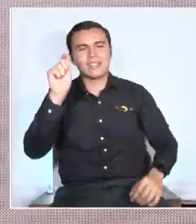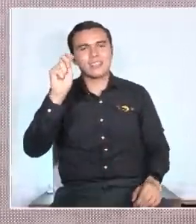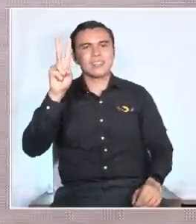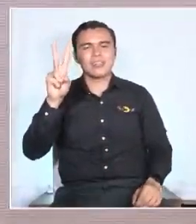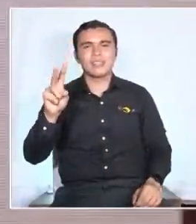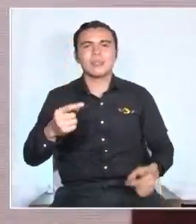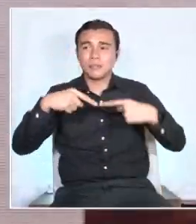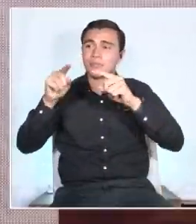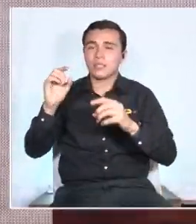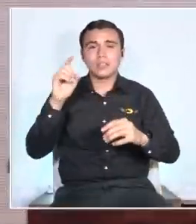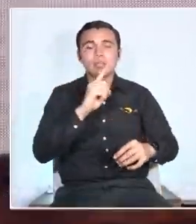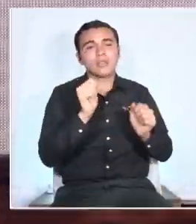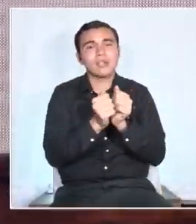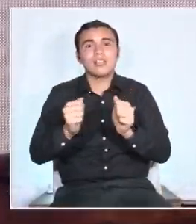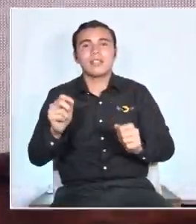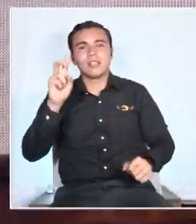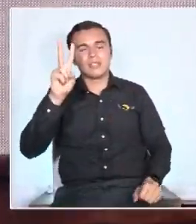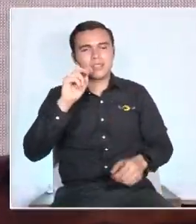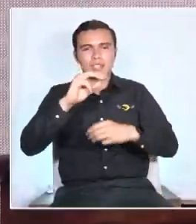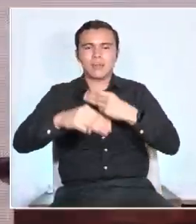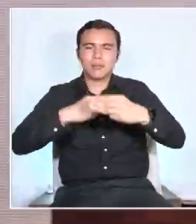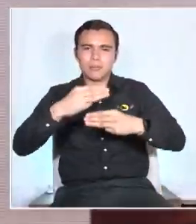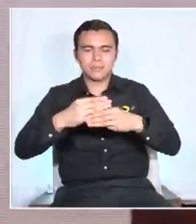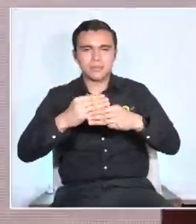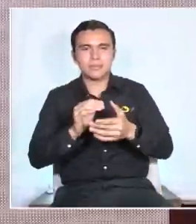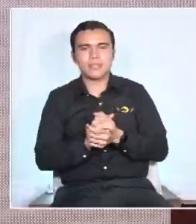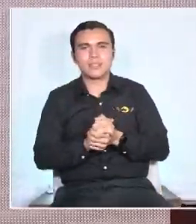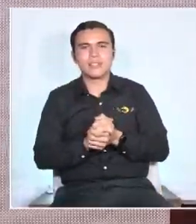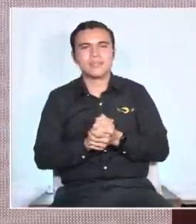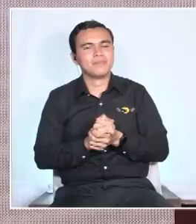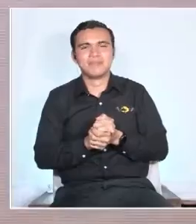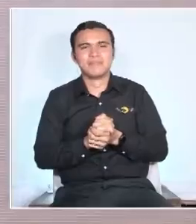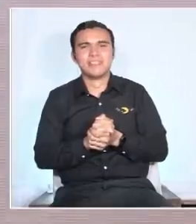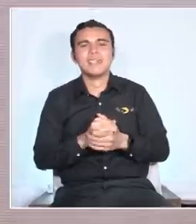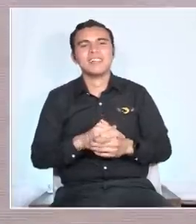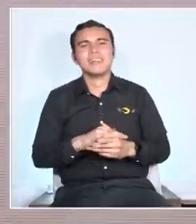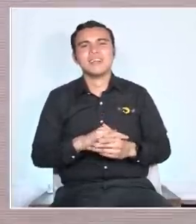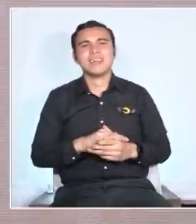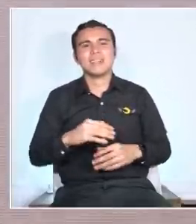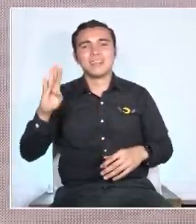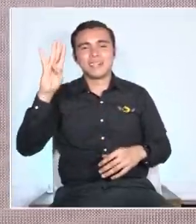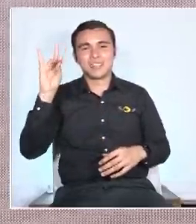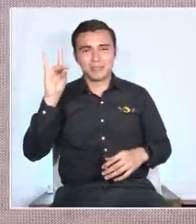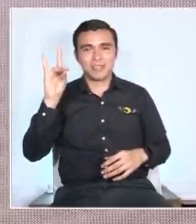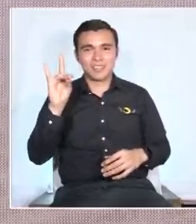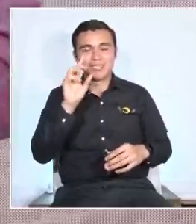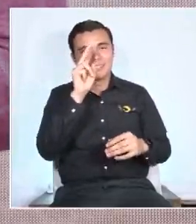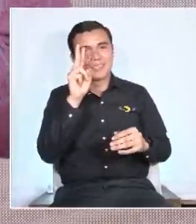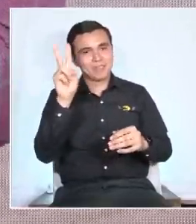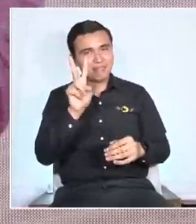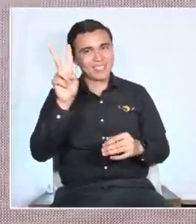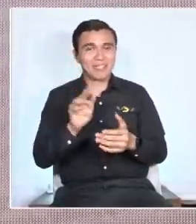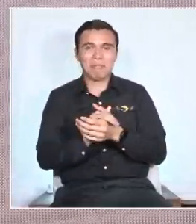televisión, vamos a estar en Telemundo. Aquí sale Telemundo, ¿no? Univisión también. Ok, le decía